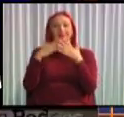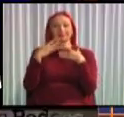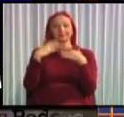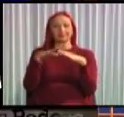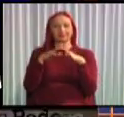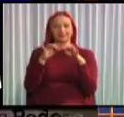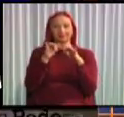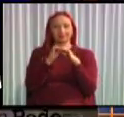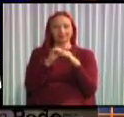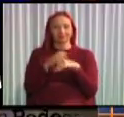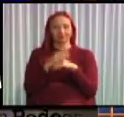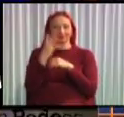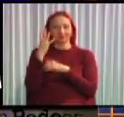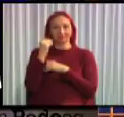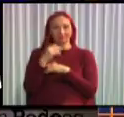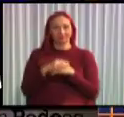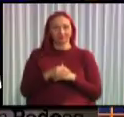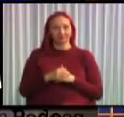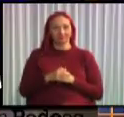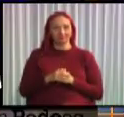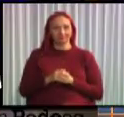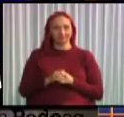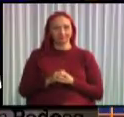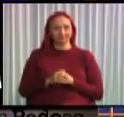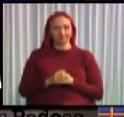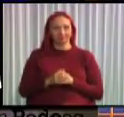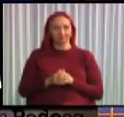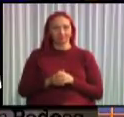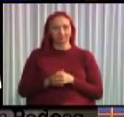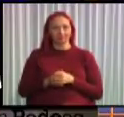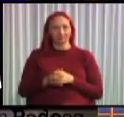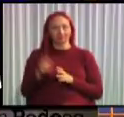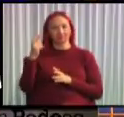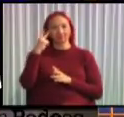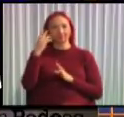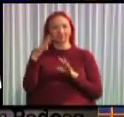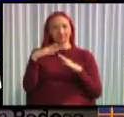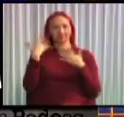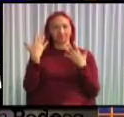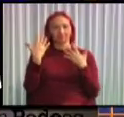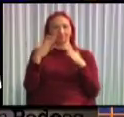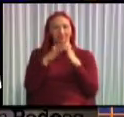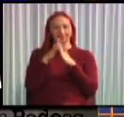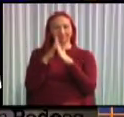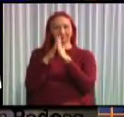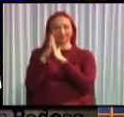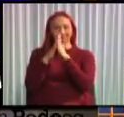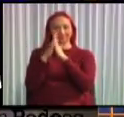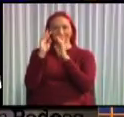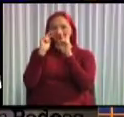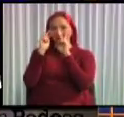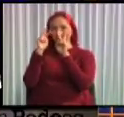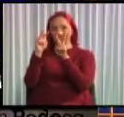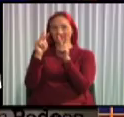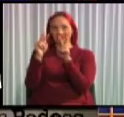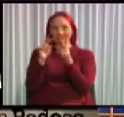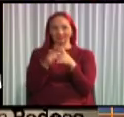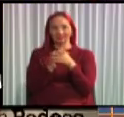plástico compactado. Ajá. Ahí va, Austin, cuidado, Austin. Vamos a ver cómo le va. Ah. ¡Eso!